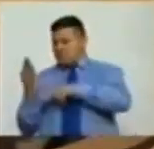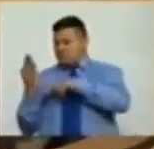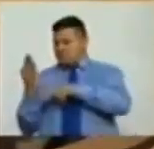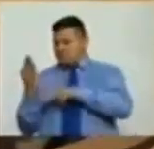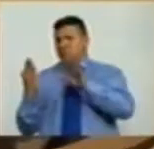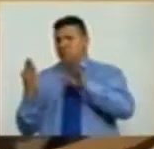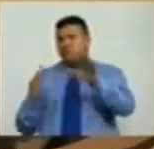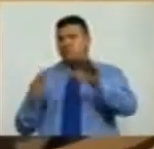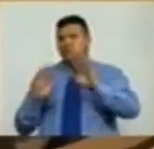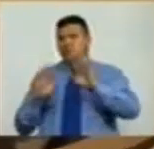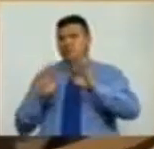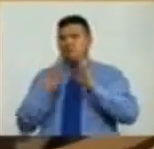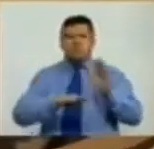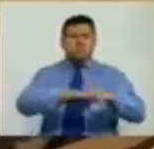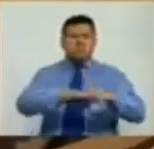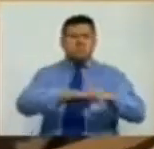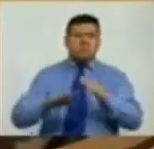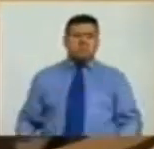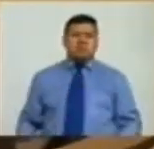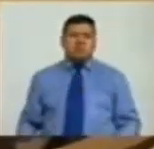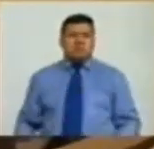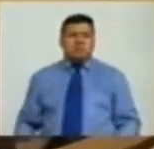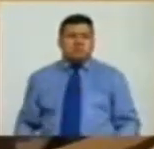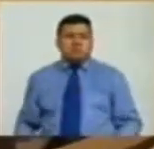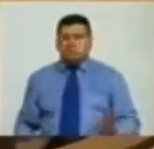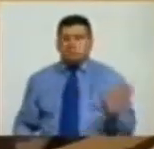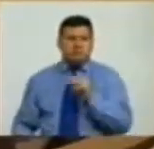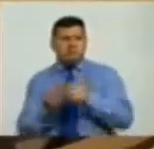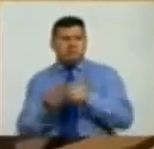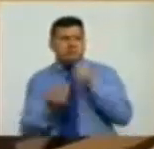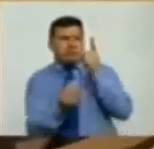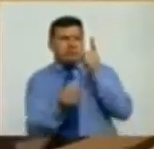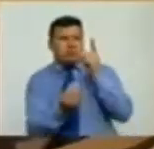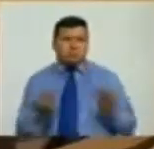los senadores de todos los partidos,